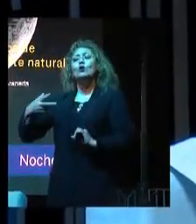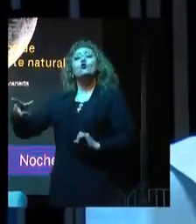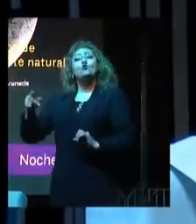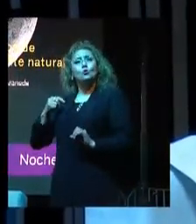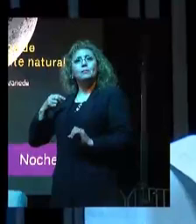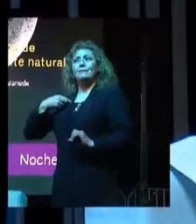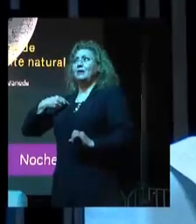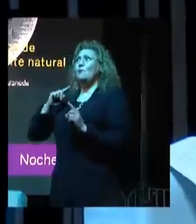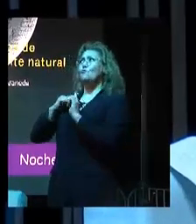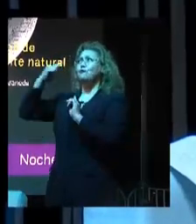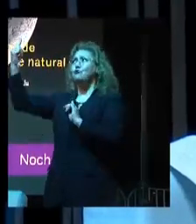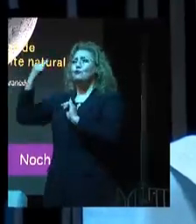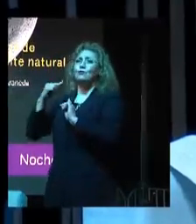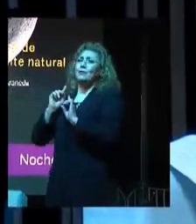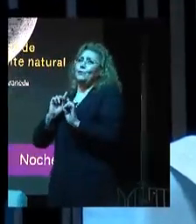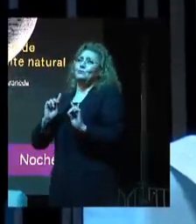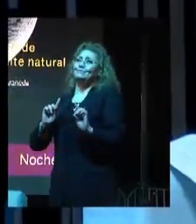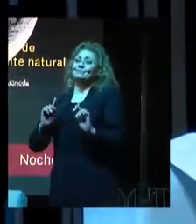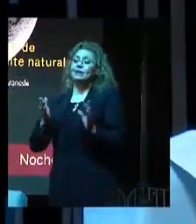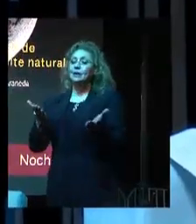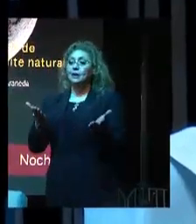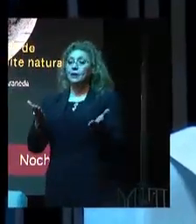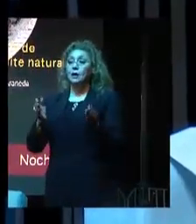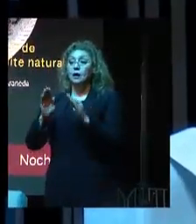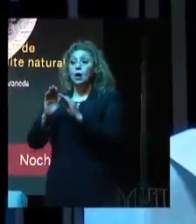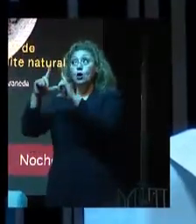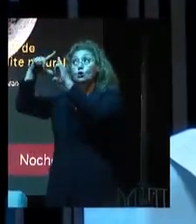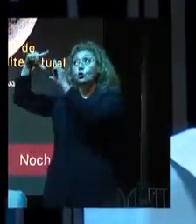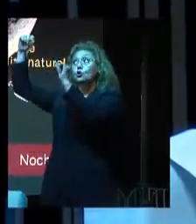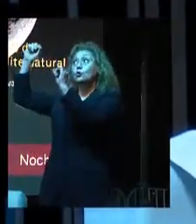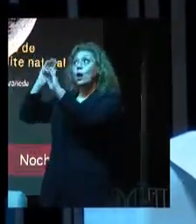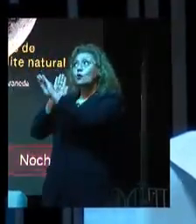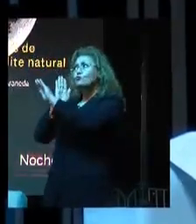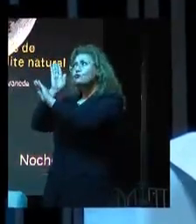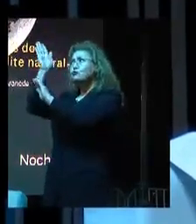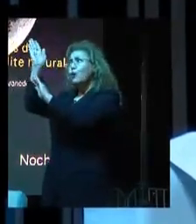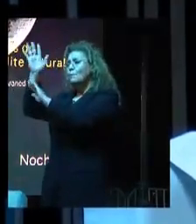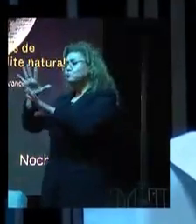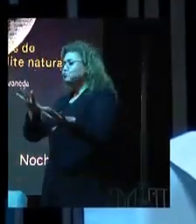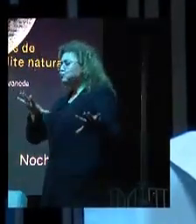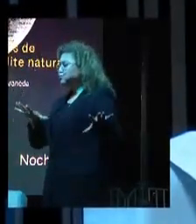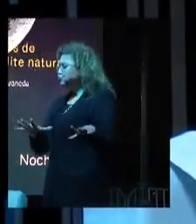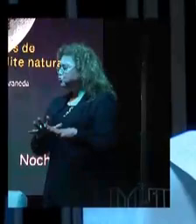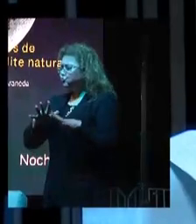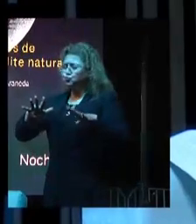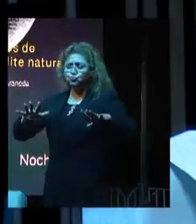haber vuelto a la Luna. Porque ir a la Luna era un esfuerzo sobrehumano.